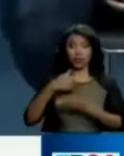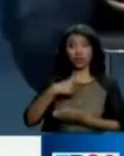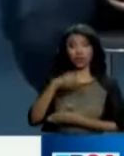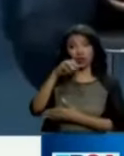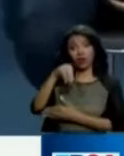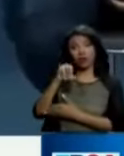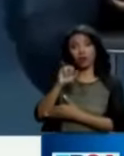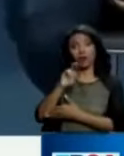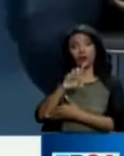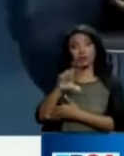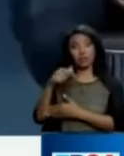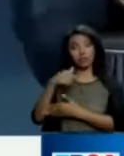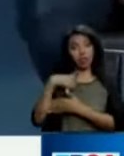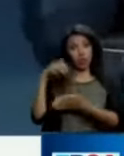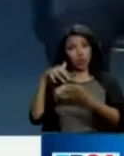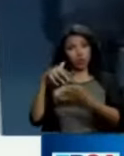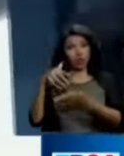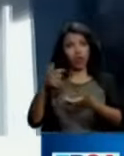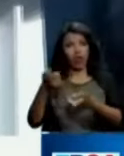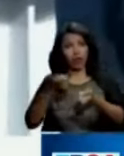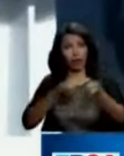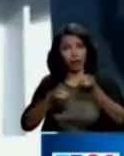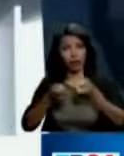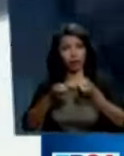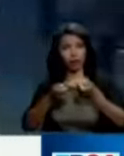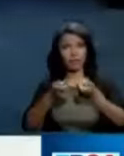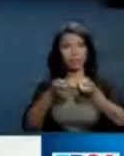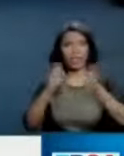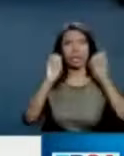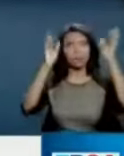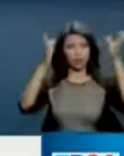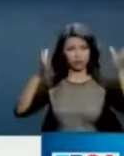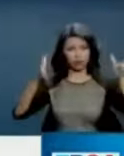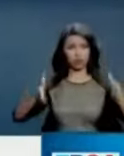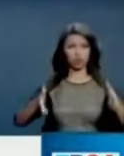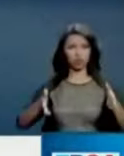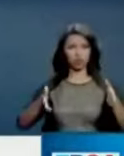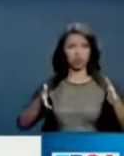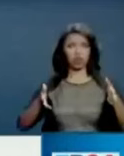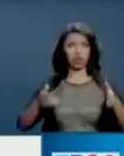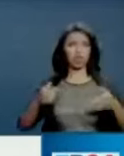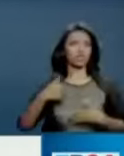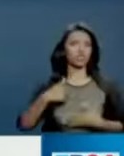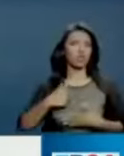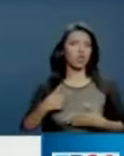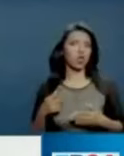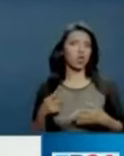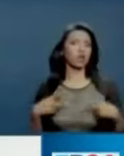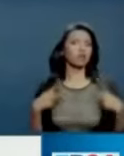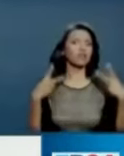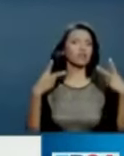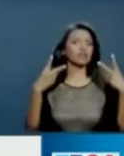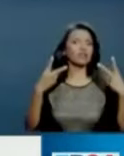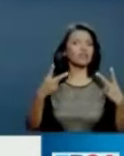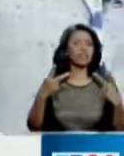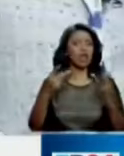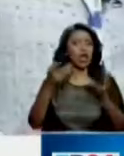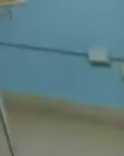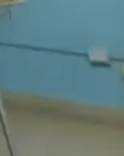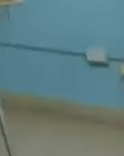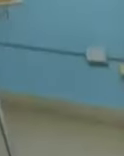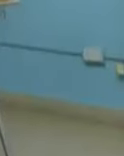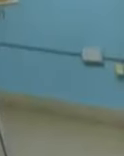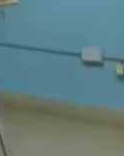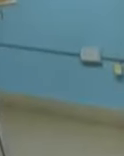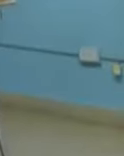a mencionar algunos casos que el país conoce, creo que tú mencionaste algunos. Panama Paper es uno de ellos, Blue Apple es otro de ellos, donde